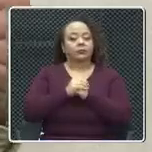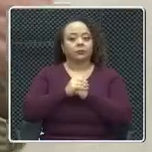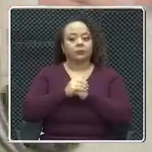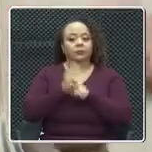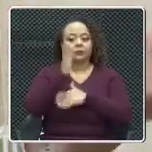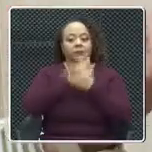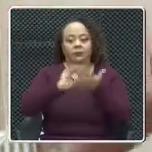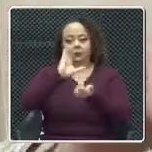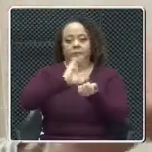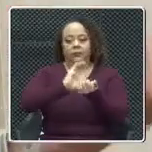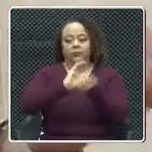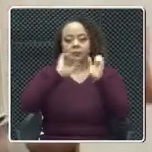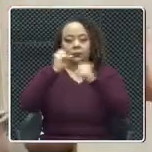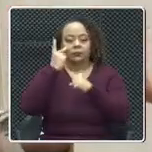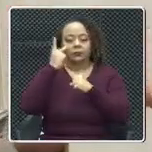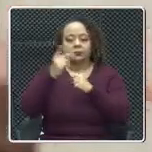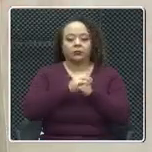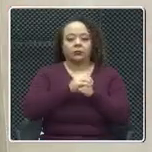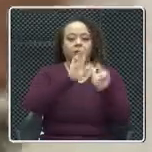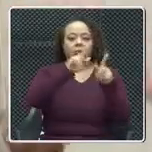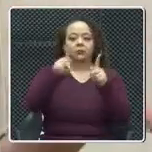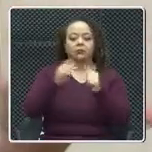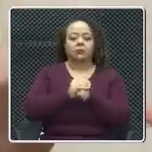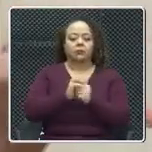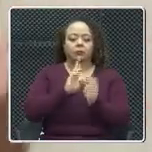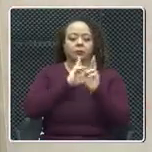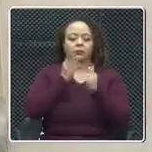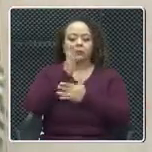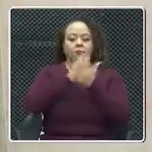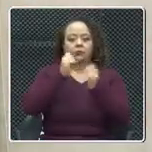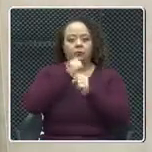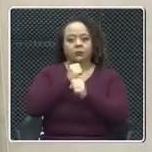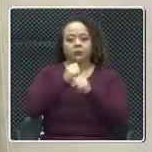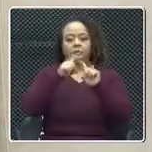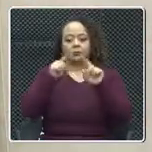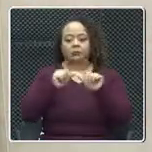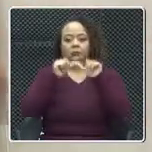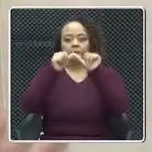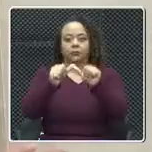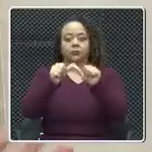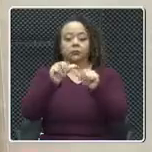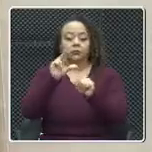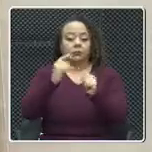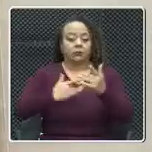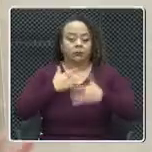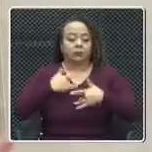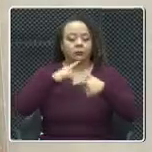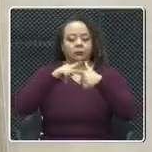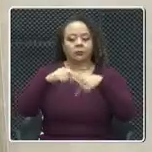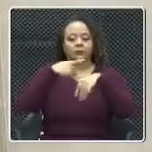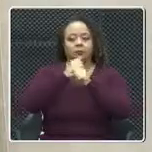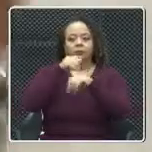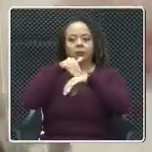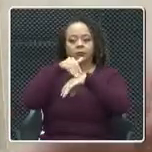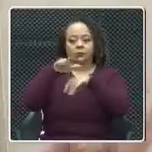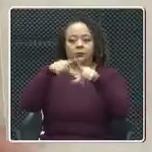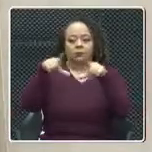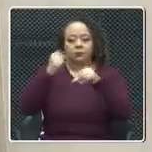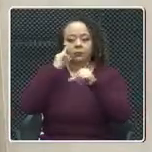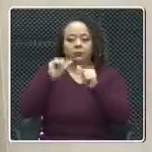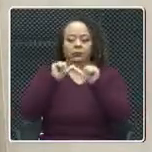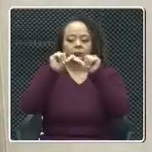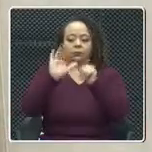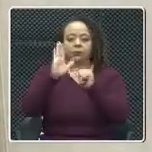ya clínica se va viendo que la persona resuelve la parte laboral, pero continúa asintomática, pues se hacen ya las referencias para que continúe